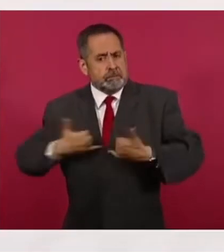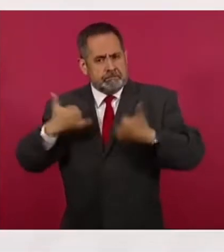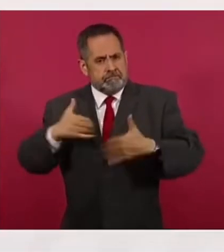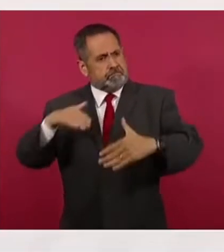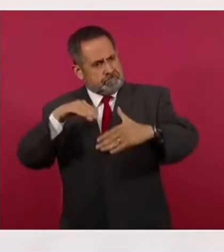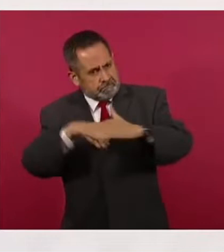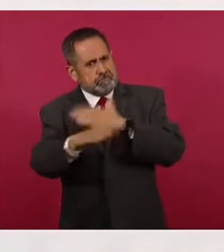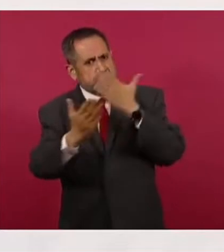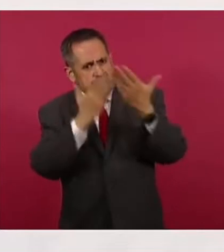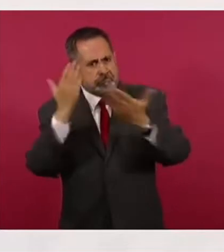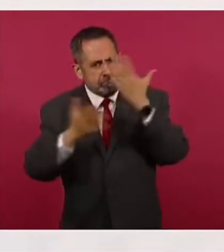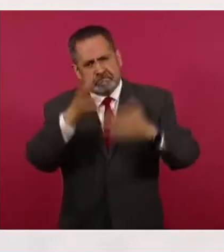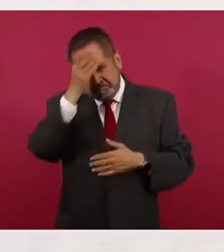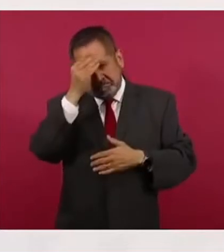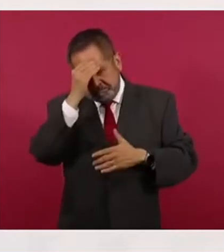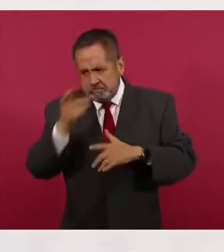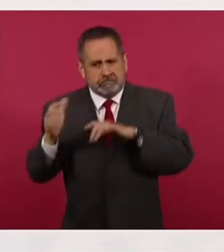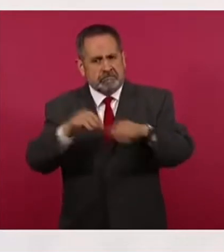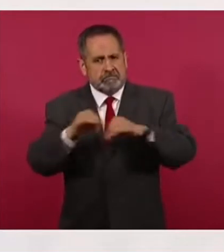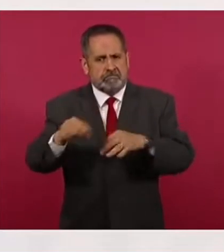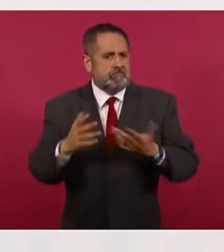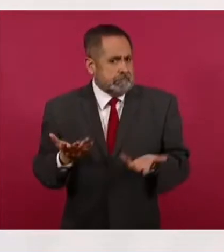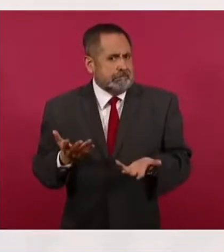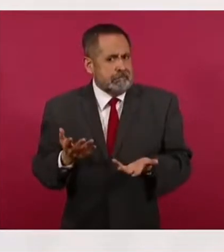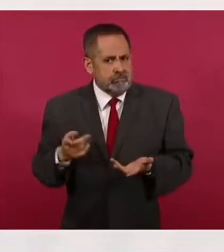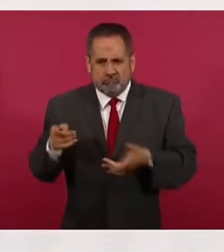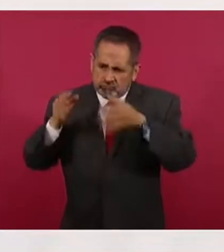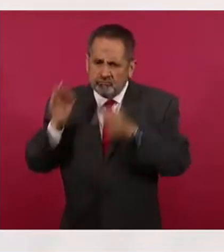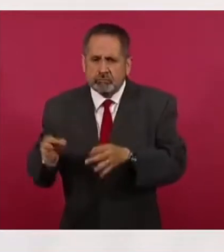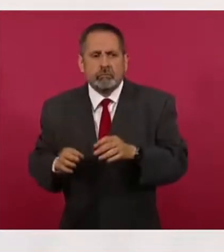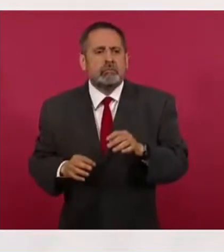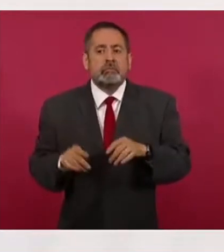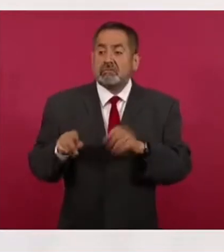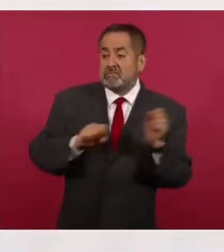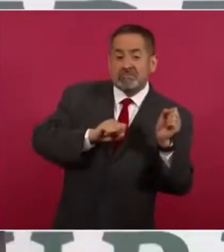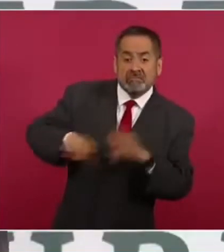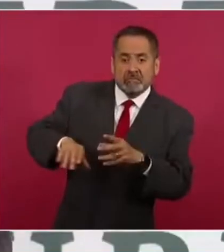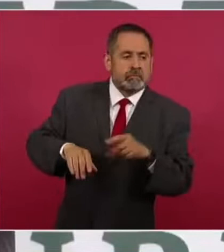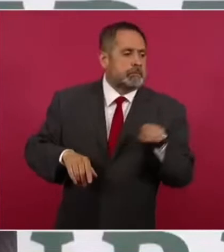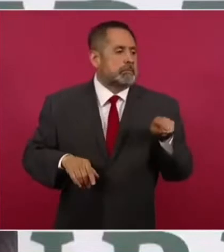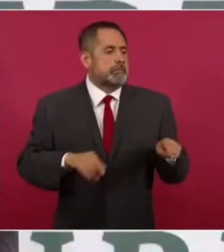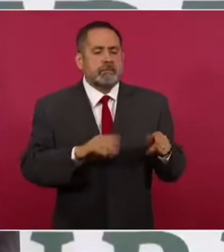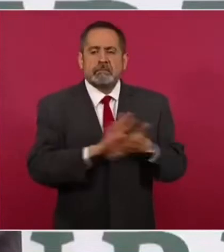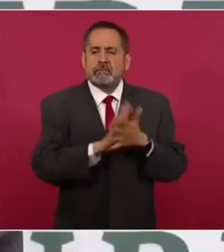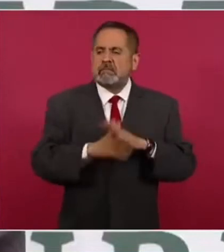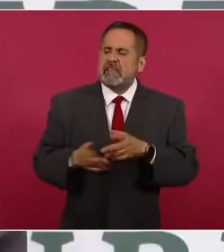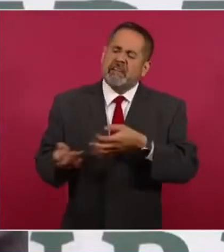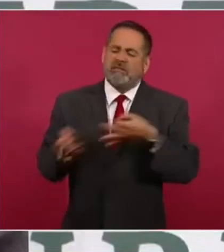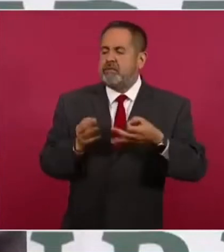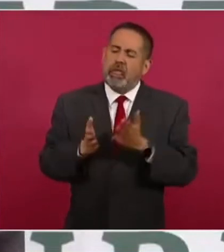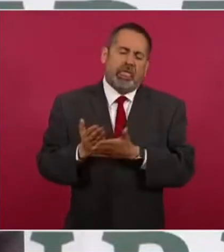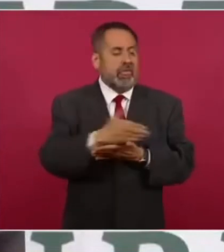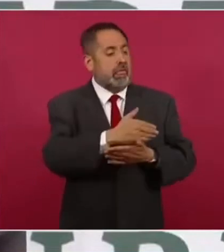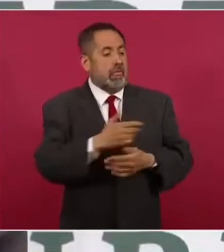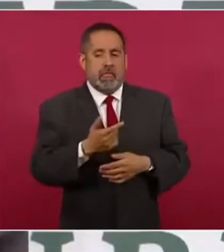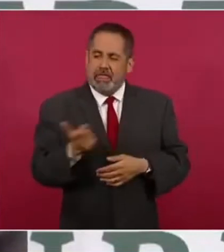para evitar que sean enganchados por la delincuencia a cambio de dinero,